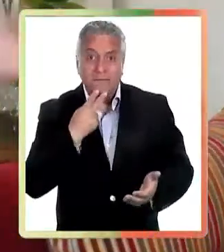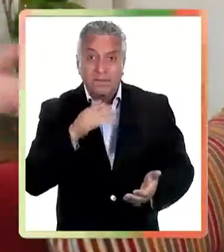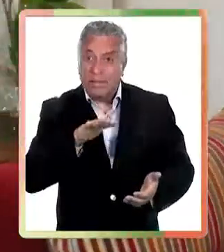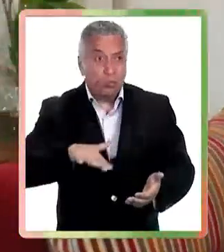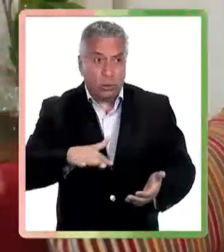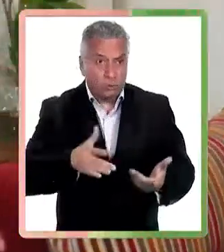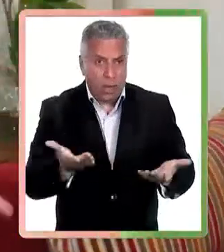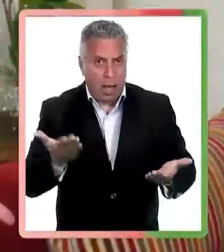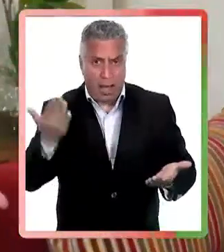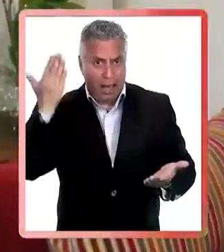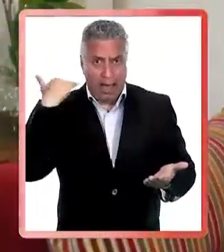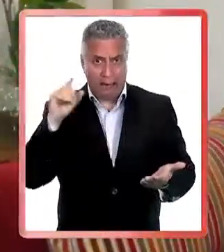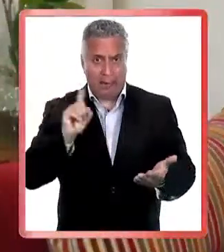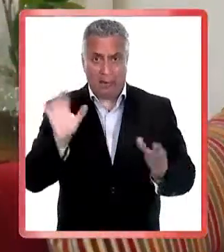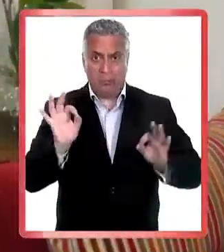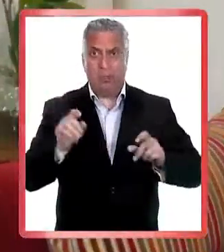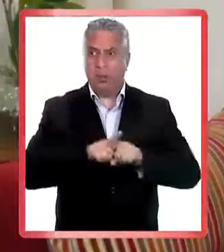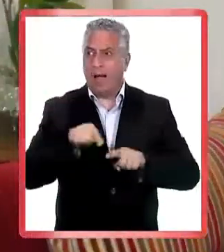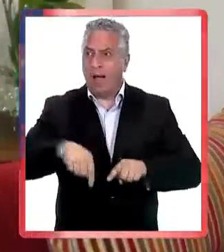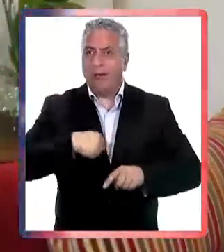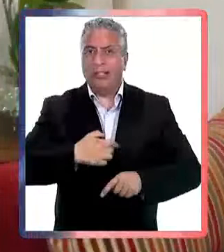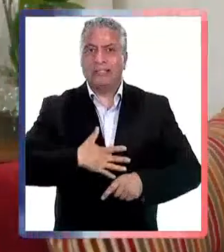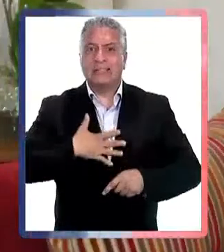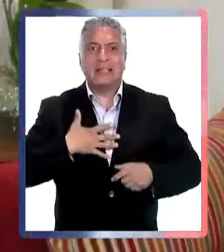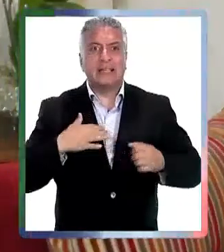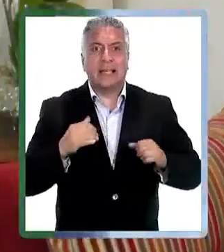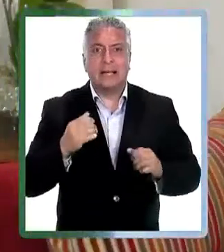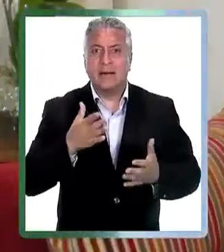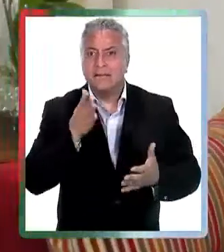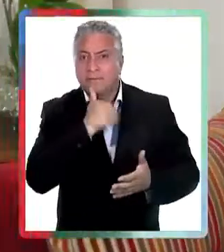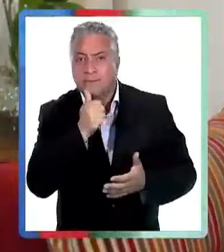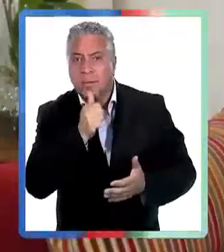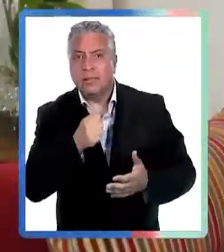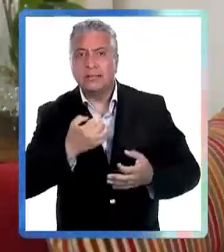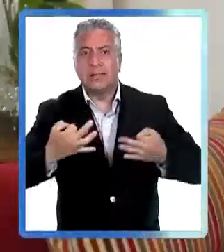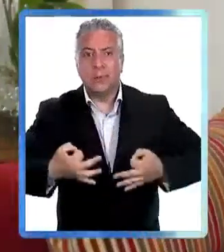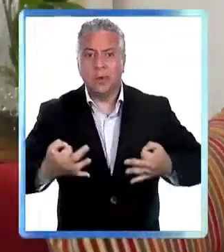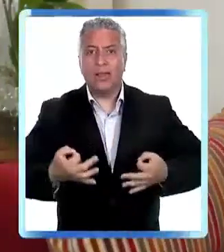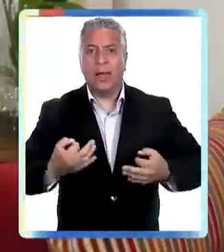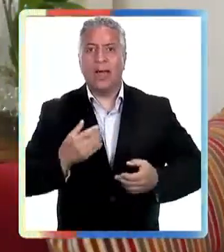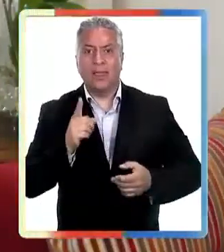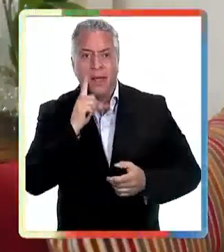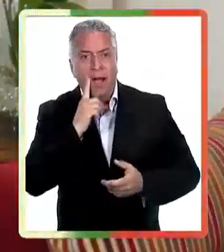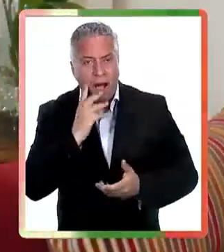situación que antes no vivió, de inseguridad, miedo, con un